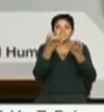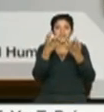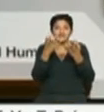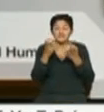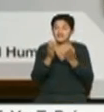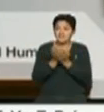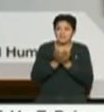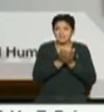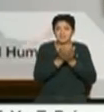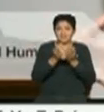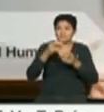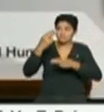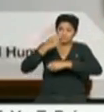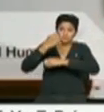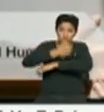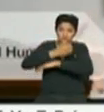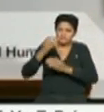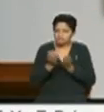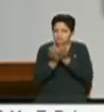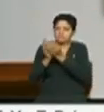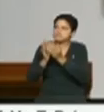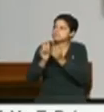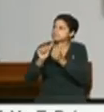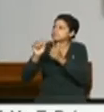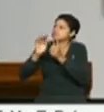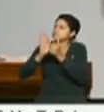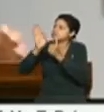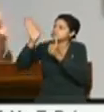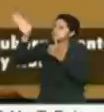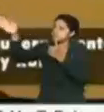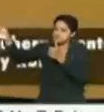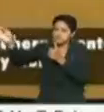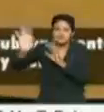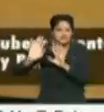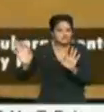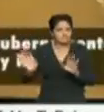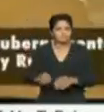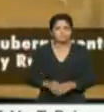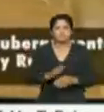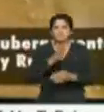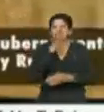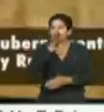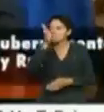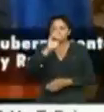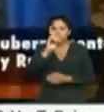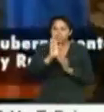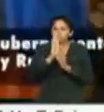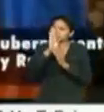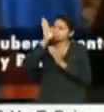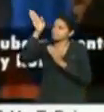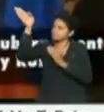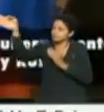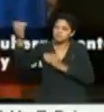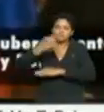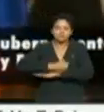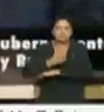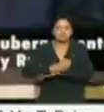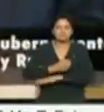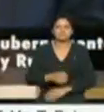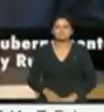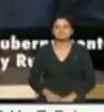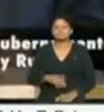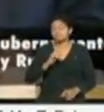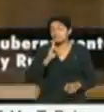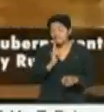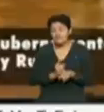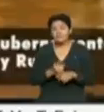directo de Ecuador a Rusia y no tener que hacer escala en terceros países. Los avances en materia de cooperación bilateral, las dos